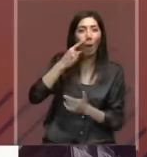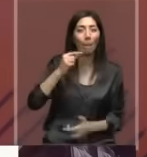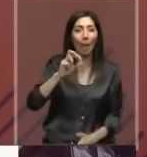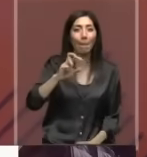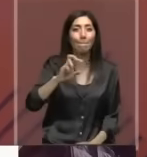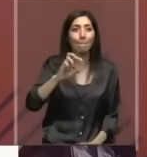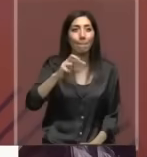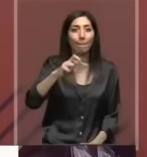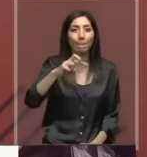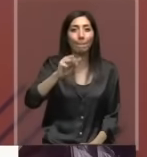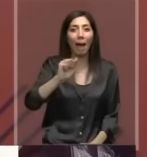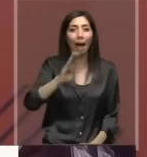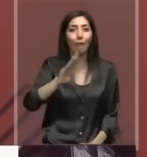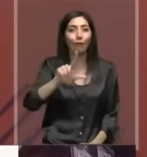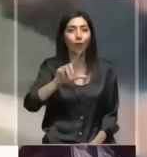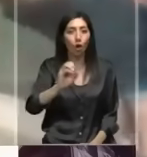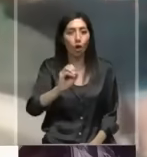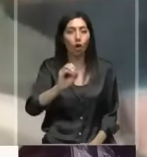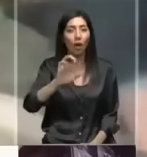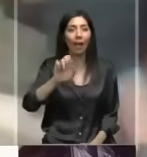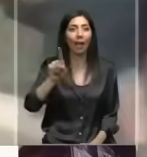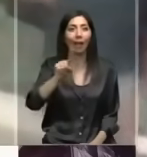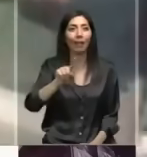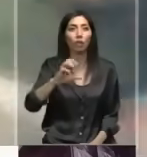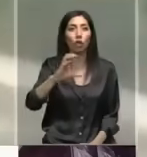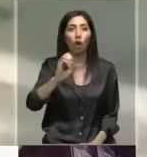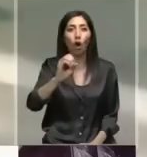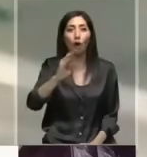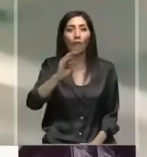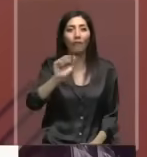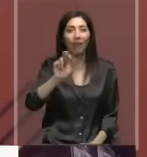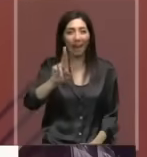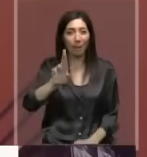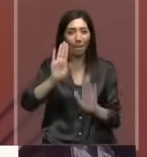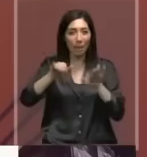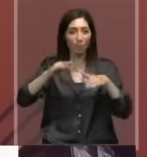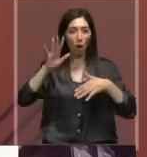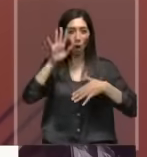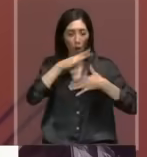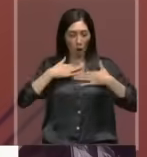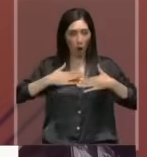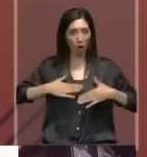Escobar. Por eso sus vestimentas con los colores del país cafetero.